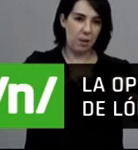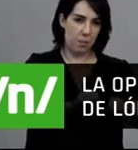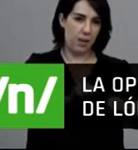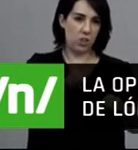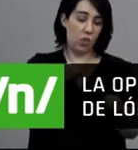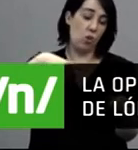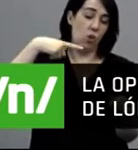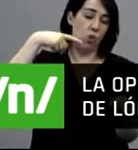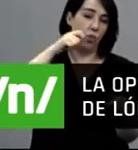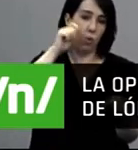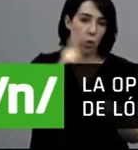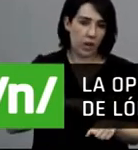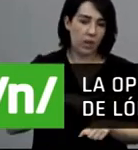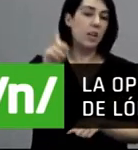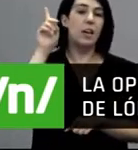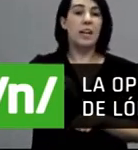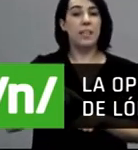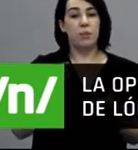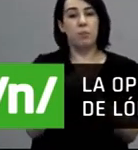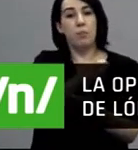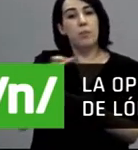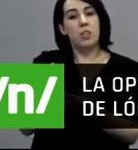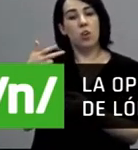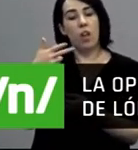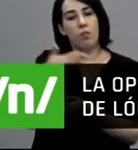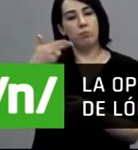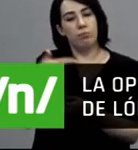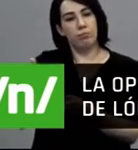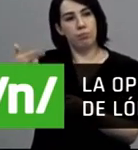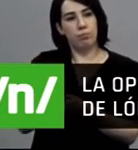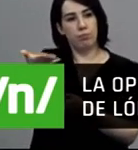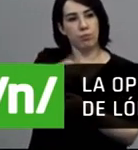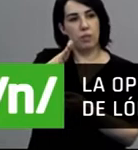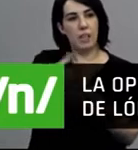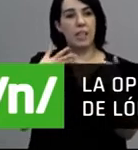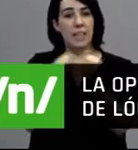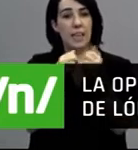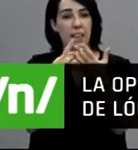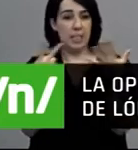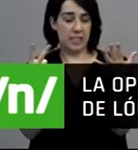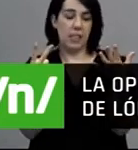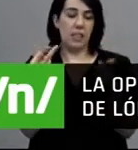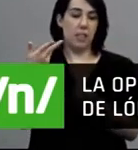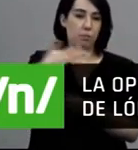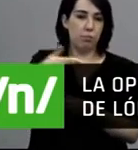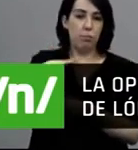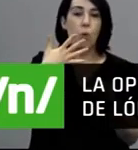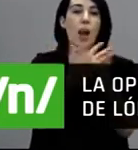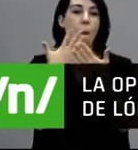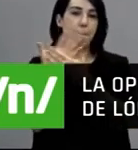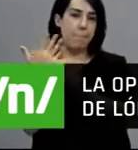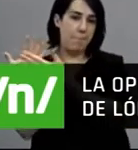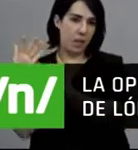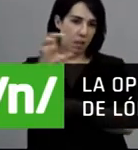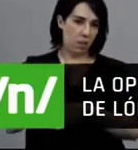también de las 37 personas asesinadas de la forma más cruel en la valla de Melilla. Señorías, por favor.